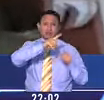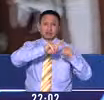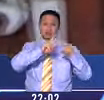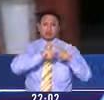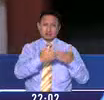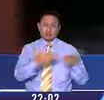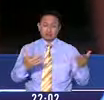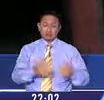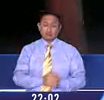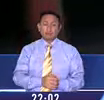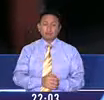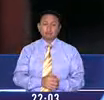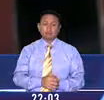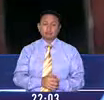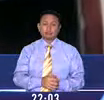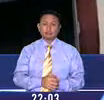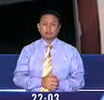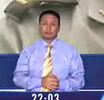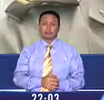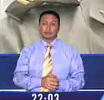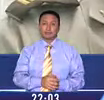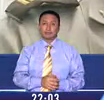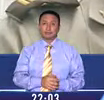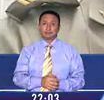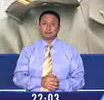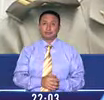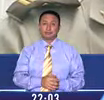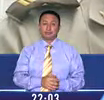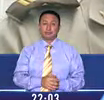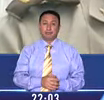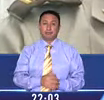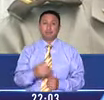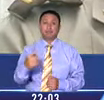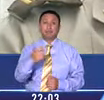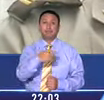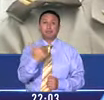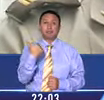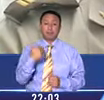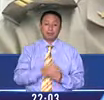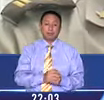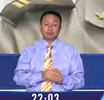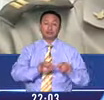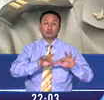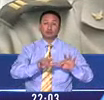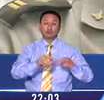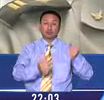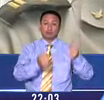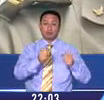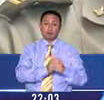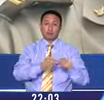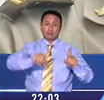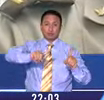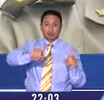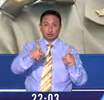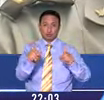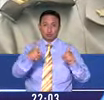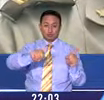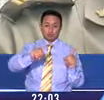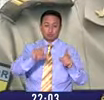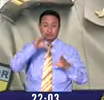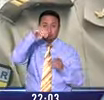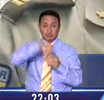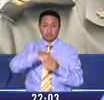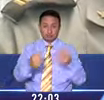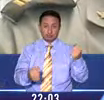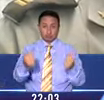carros, autopartes que se comercializaban. De ellos se encuentran lo que es los cerebros de los vehículos, el tacómetro, lo que es la parte interior